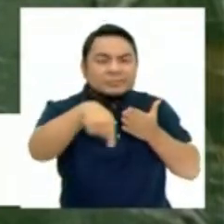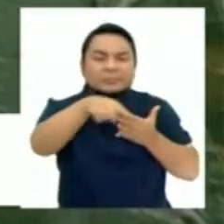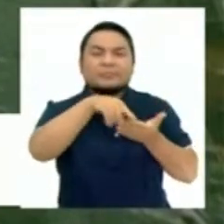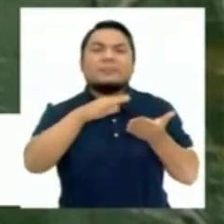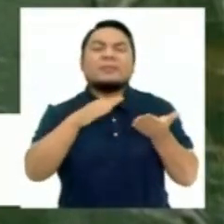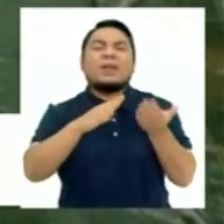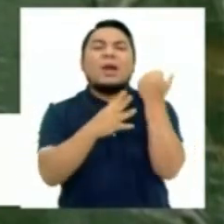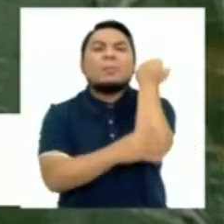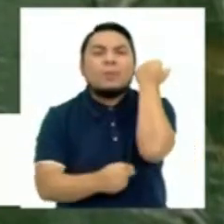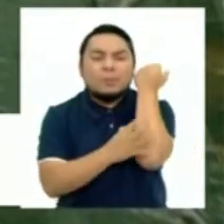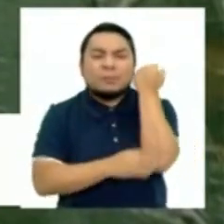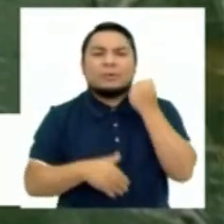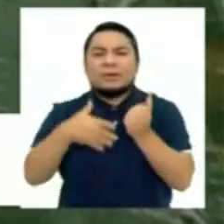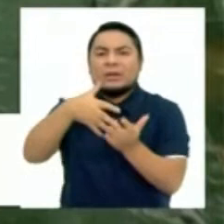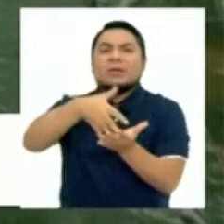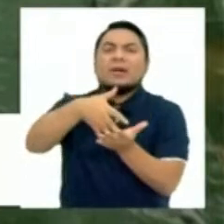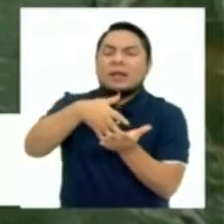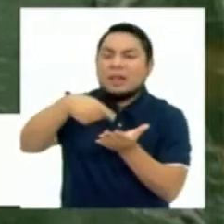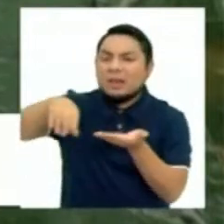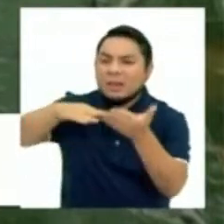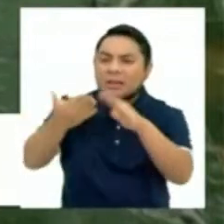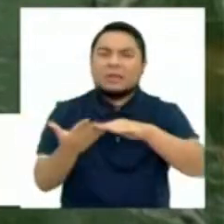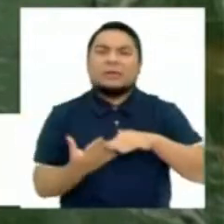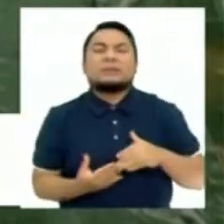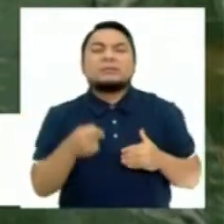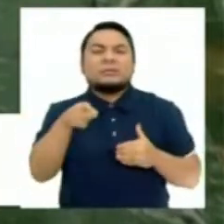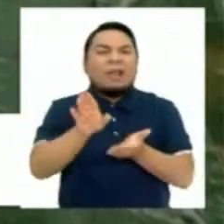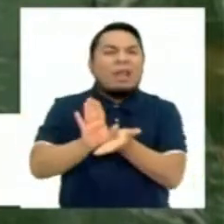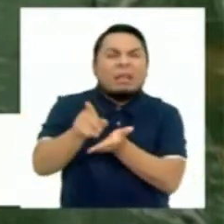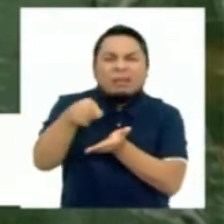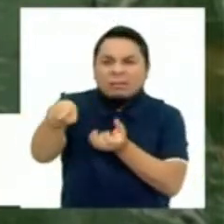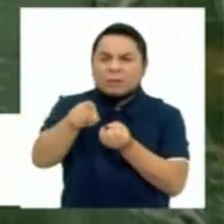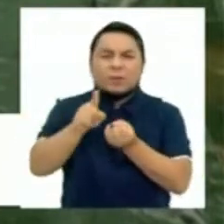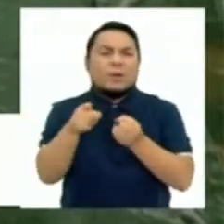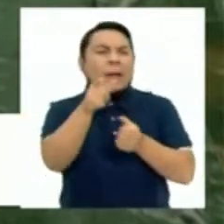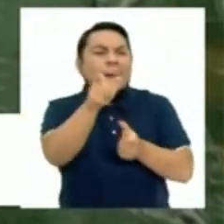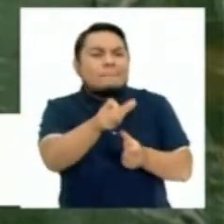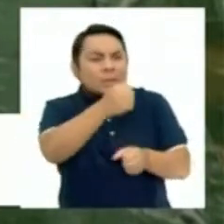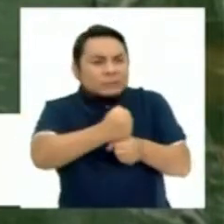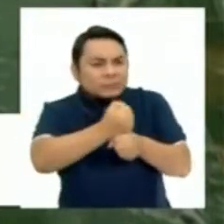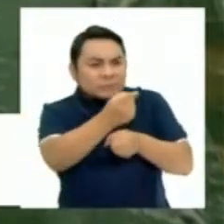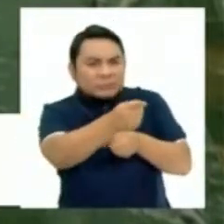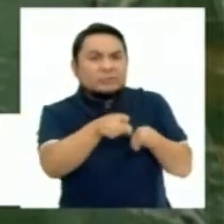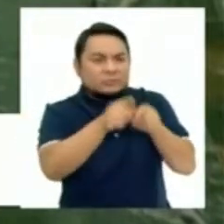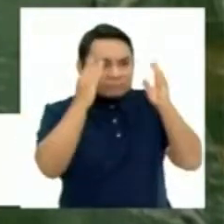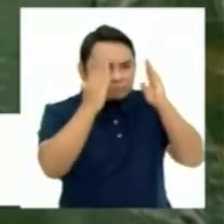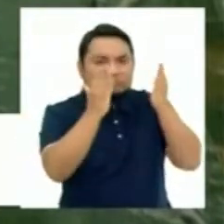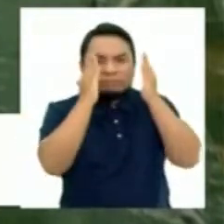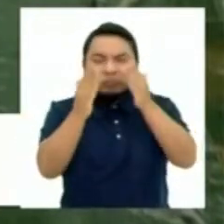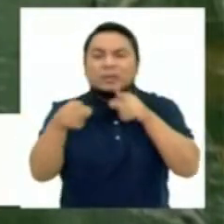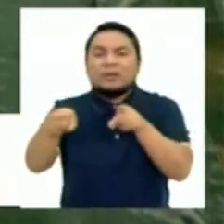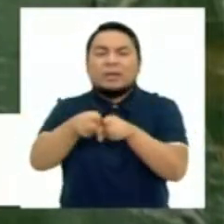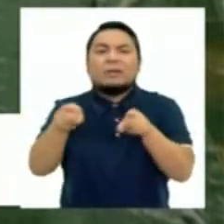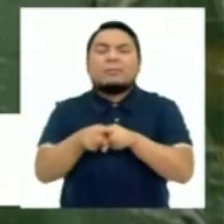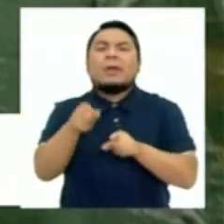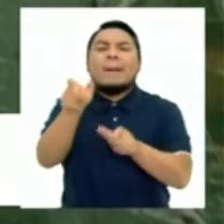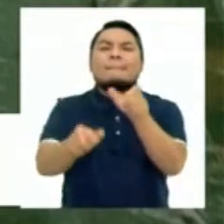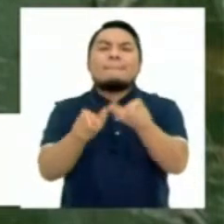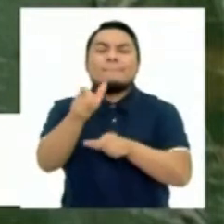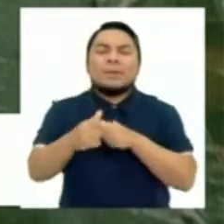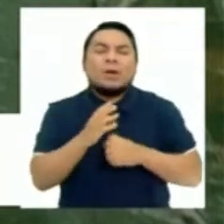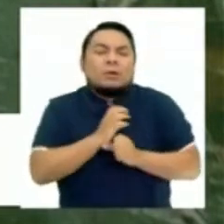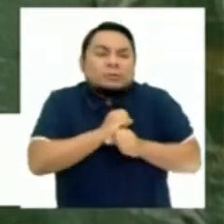marginados, con las poblaciones vulnerables, los emprendedores, las clases medias que tanto han sufrido la